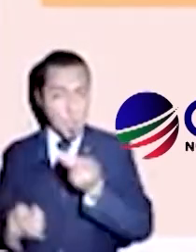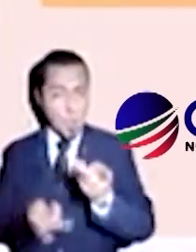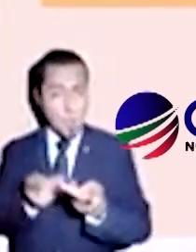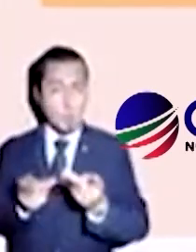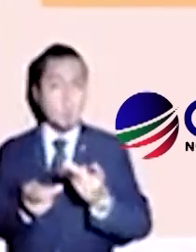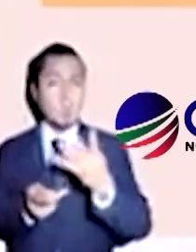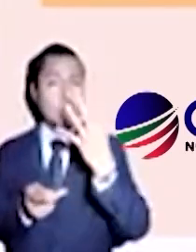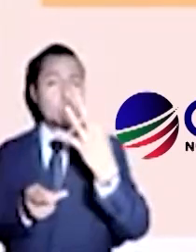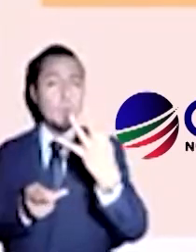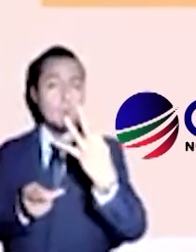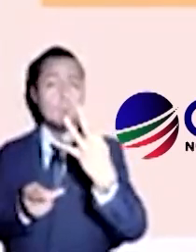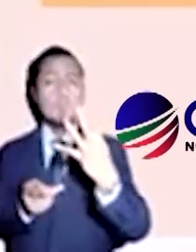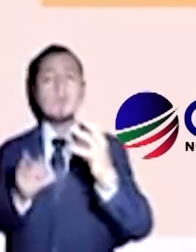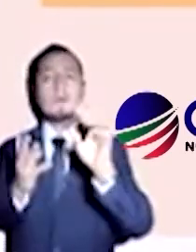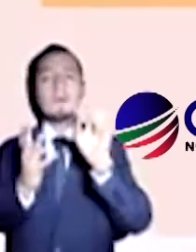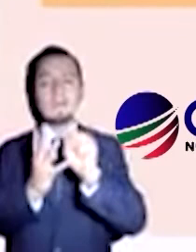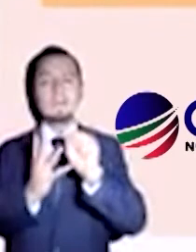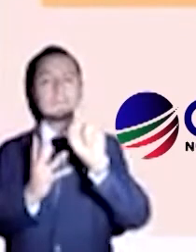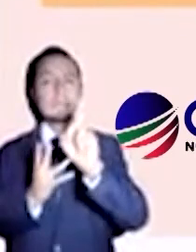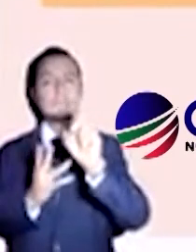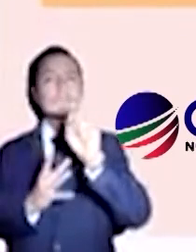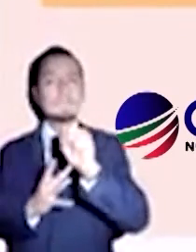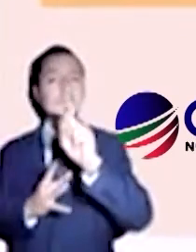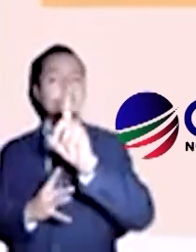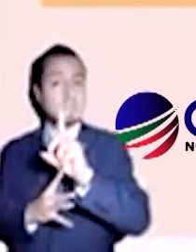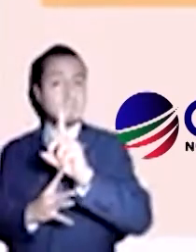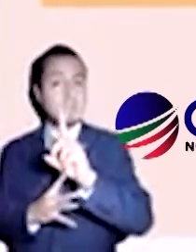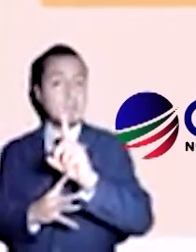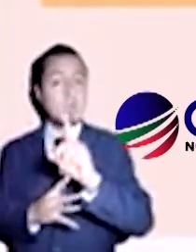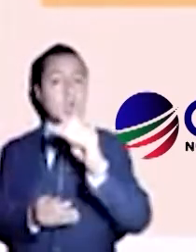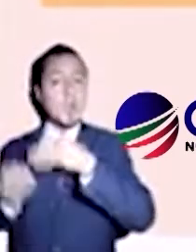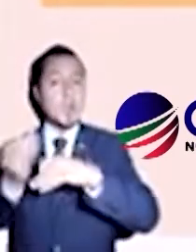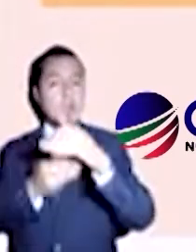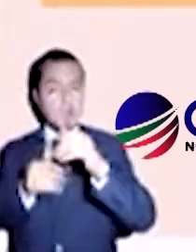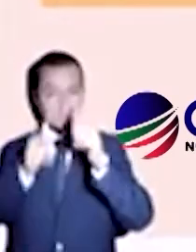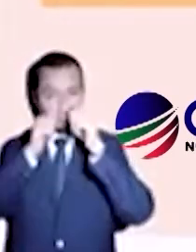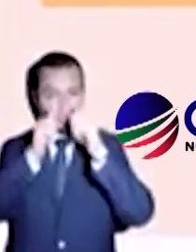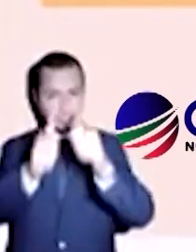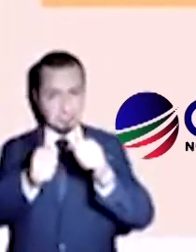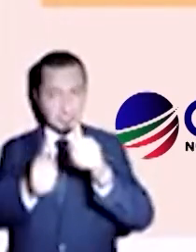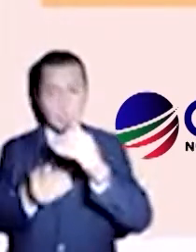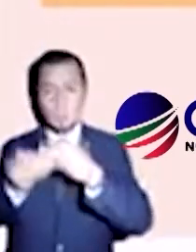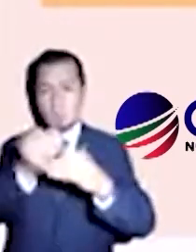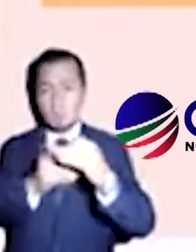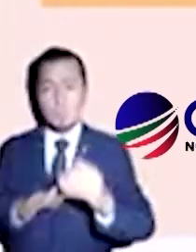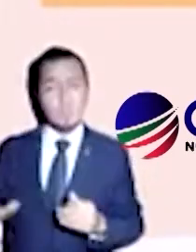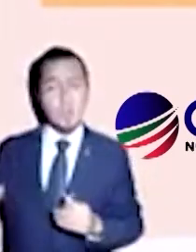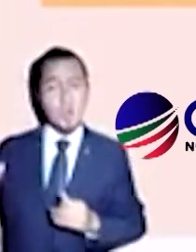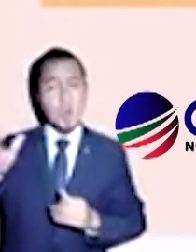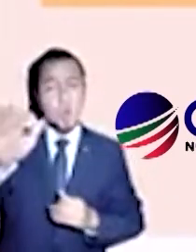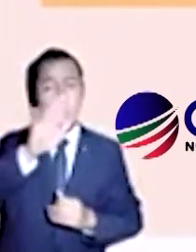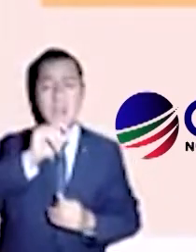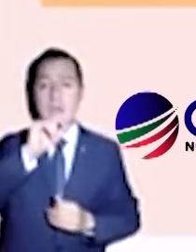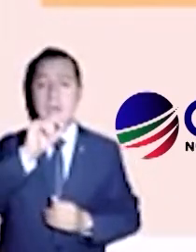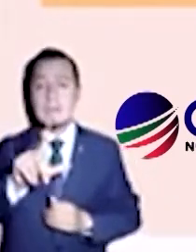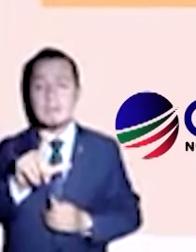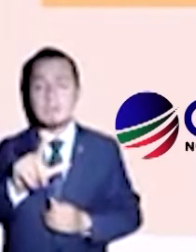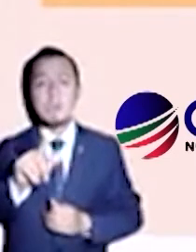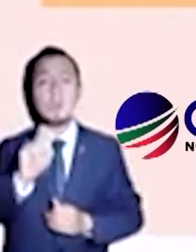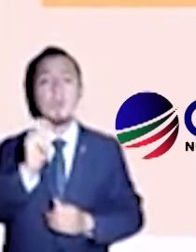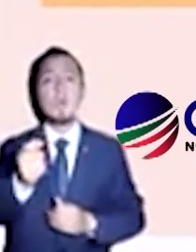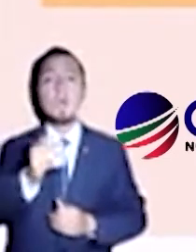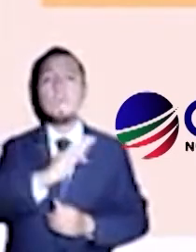en 4 fines de semana con la posibilidad de darle a todos los habitantes de Jalisco